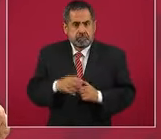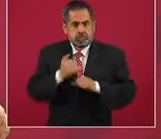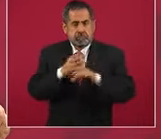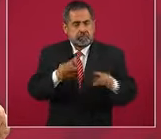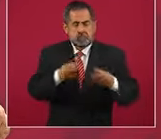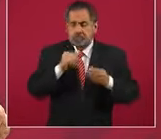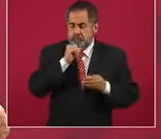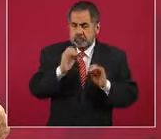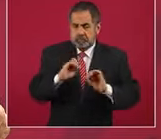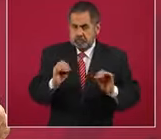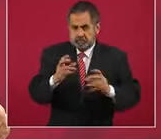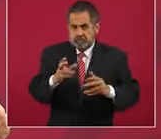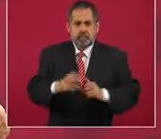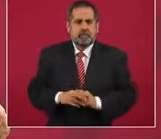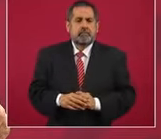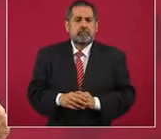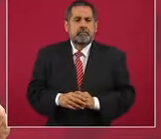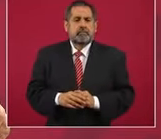información sobre eso.